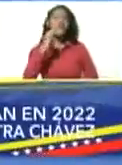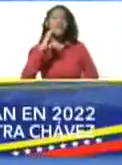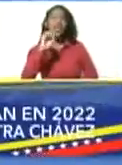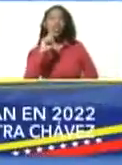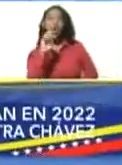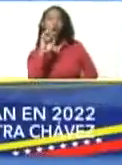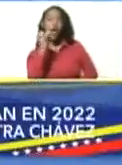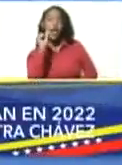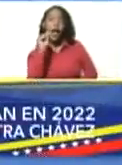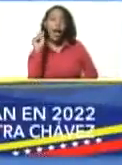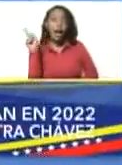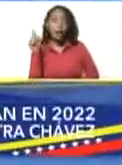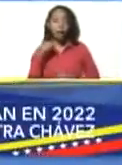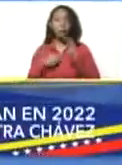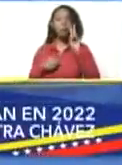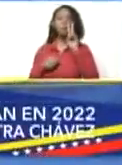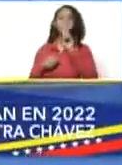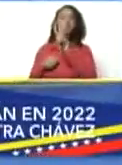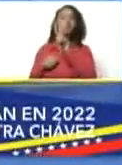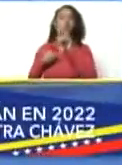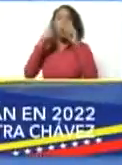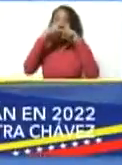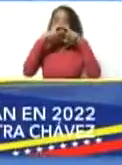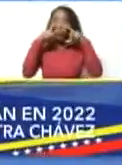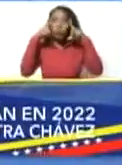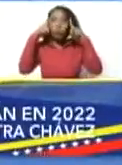puedo divisarla entre la mascarilla,